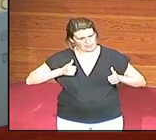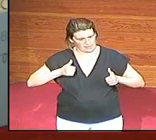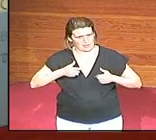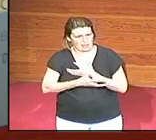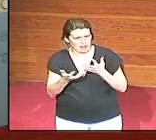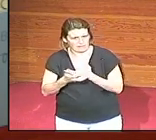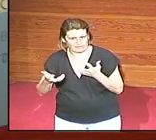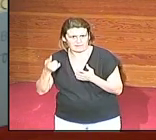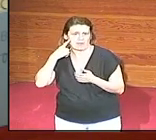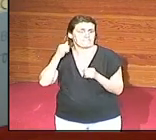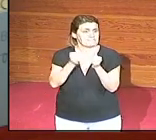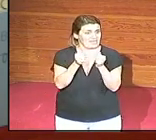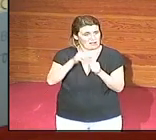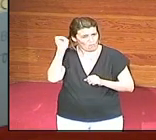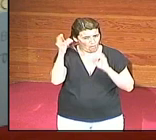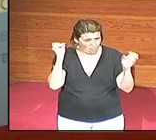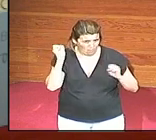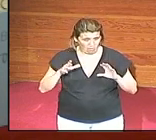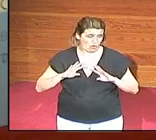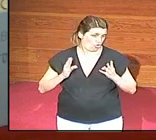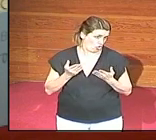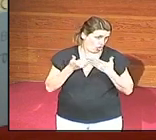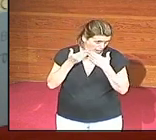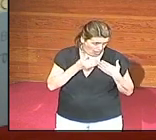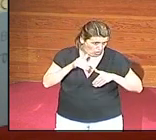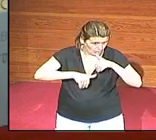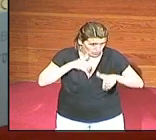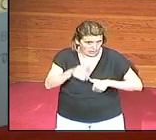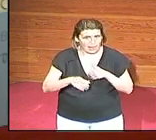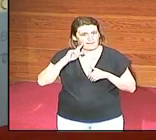contra el colegio electoral y los otros abren fuego y